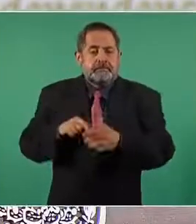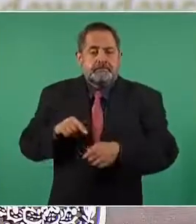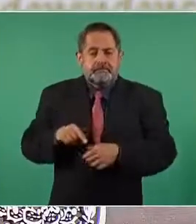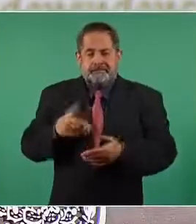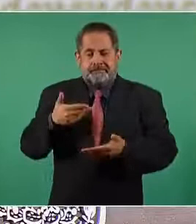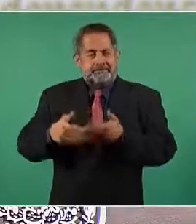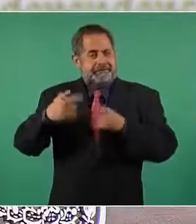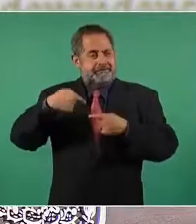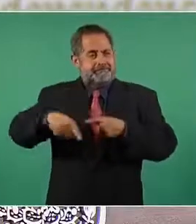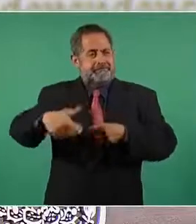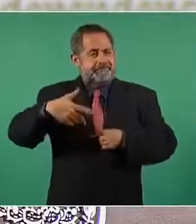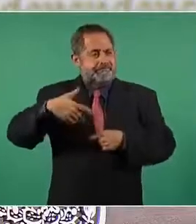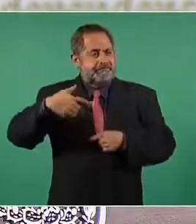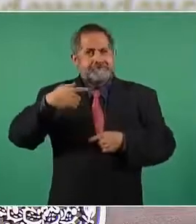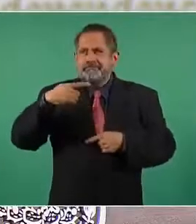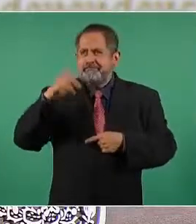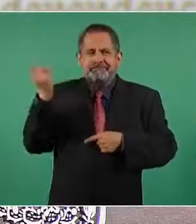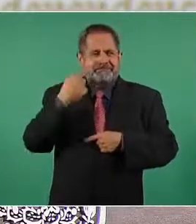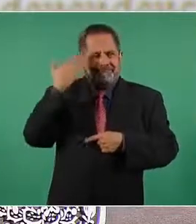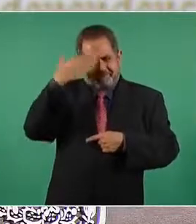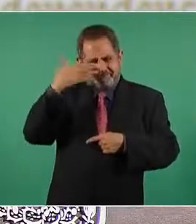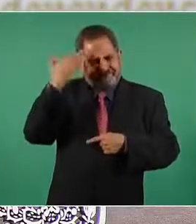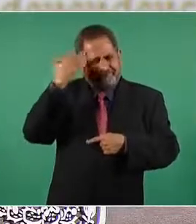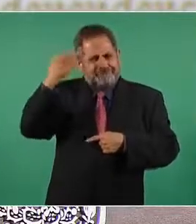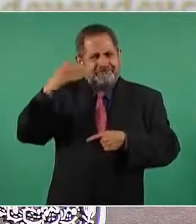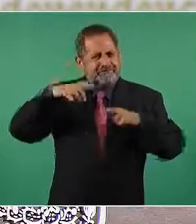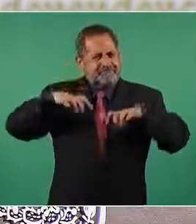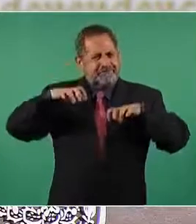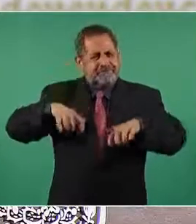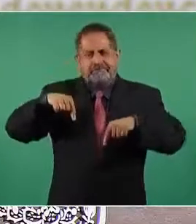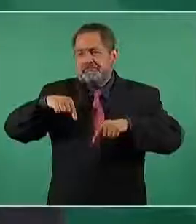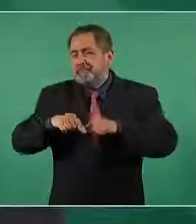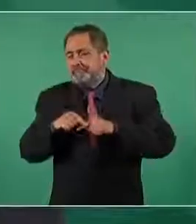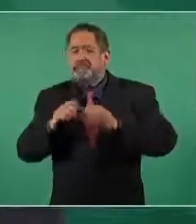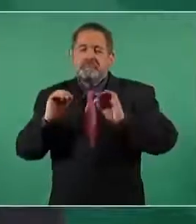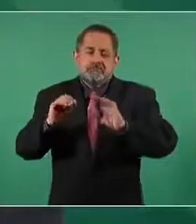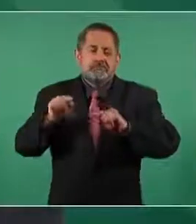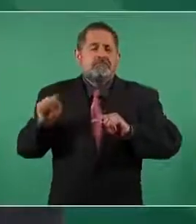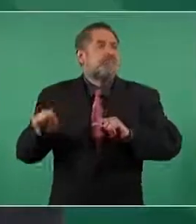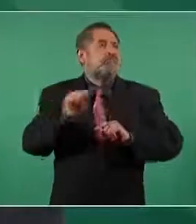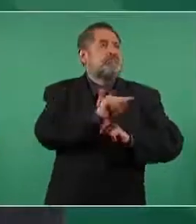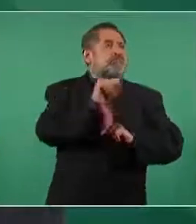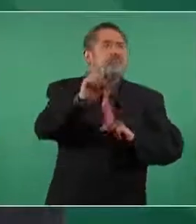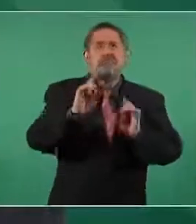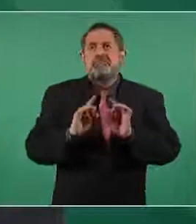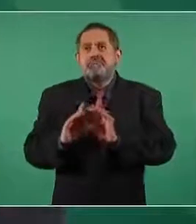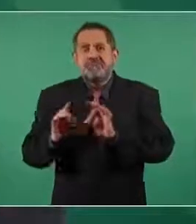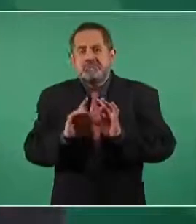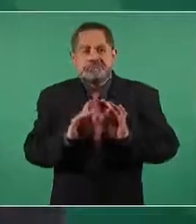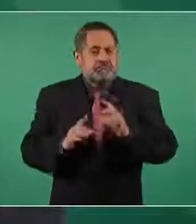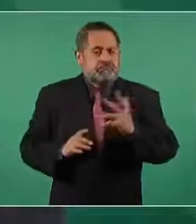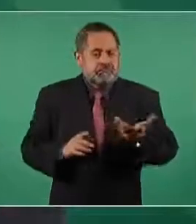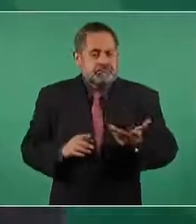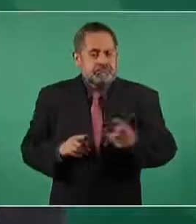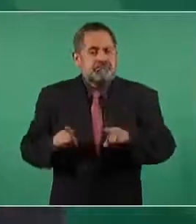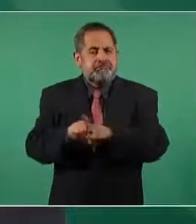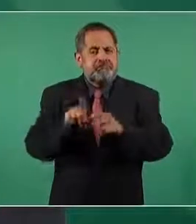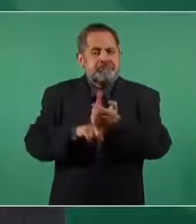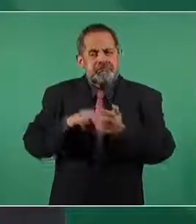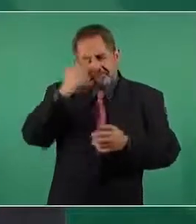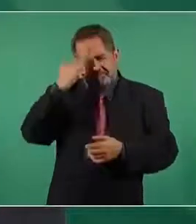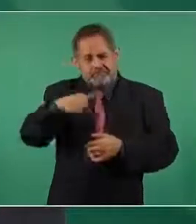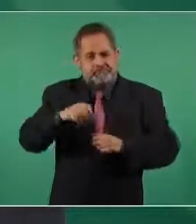actual temporada de lluvias, tanto en estos estados como en otros puntos del territorio nacional, así como el efecto del